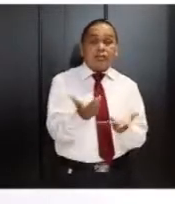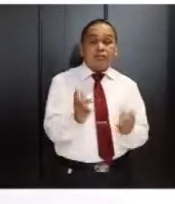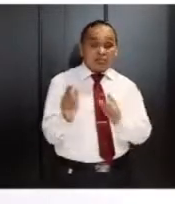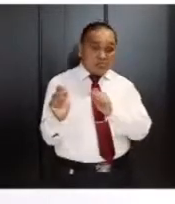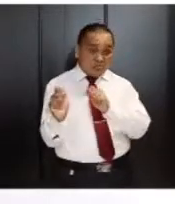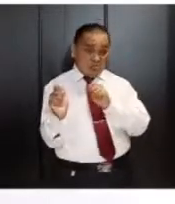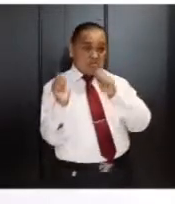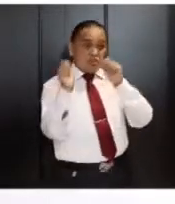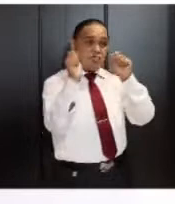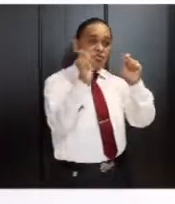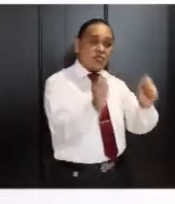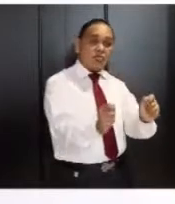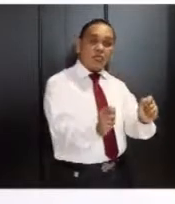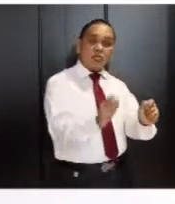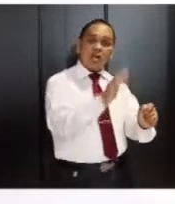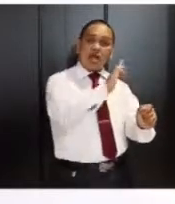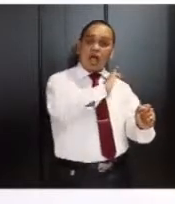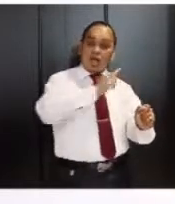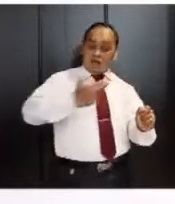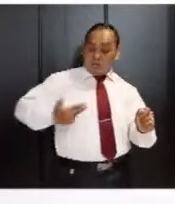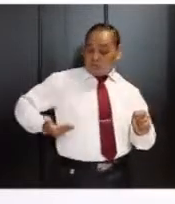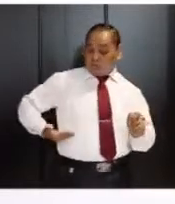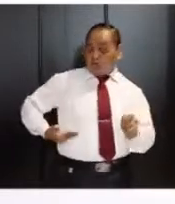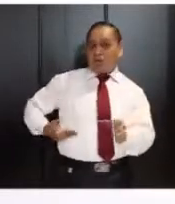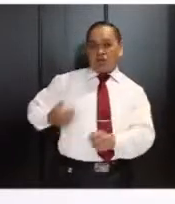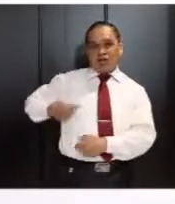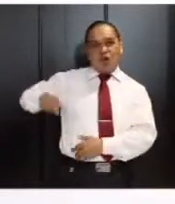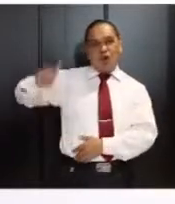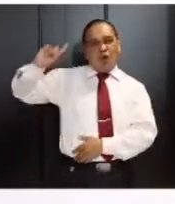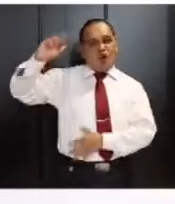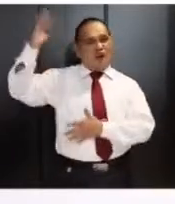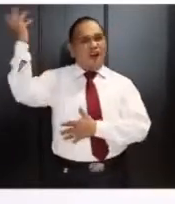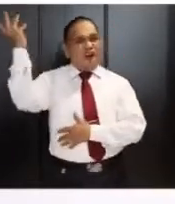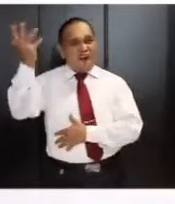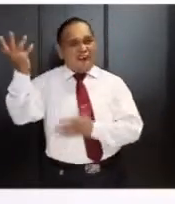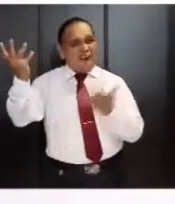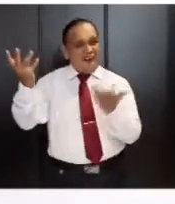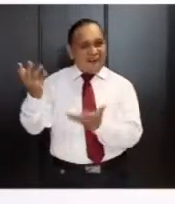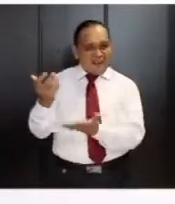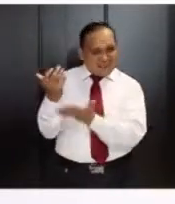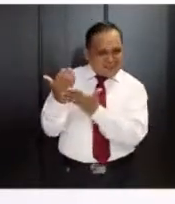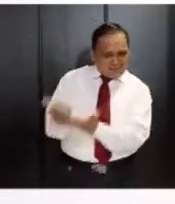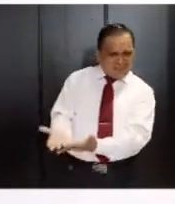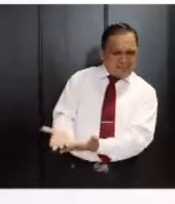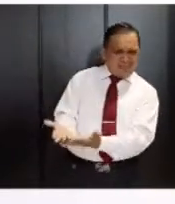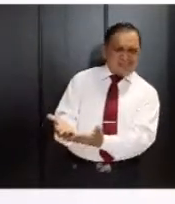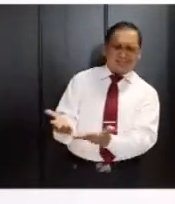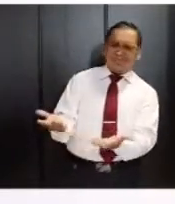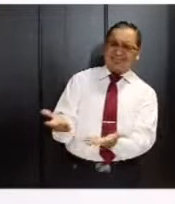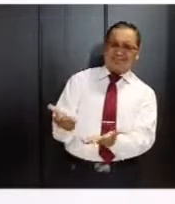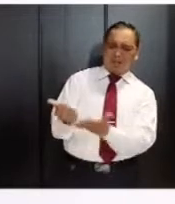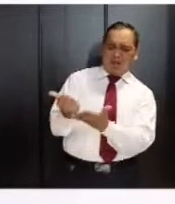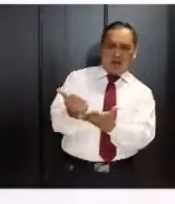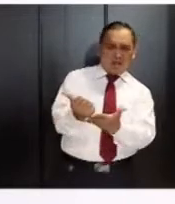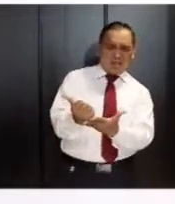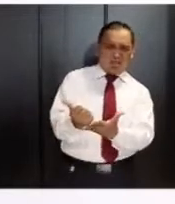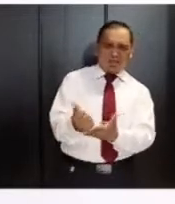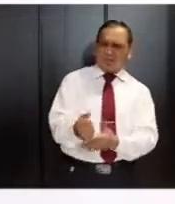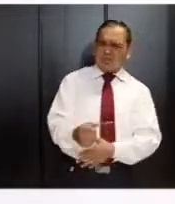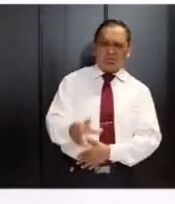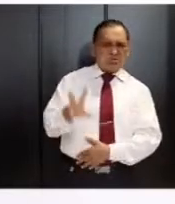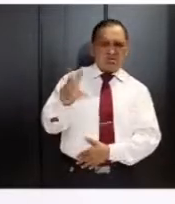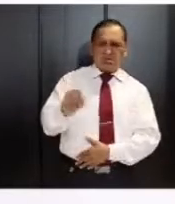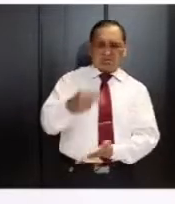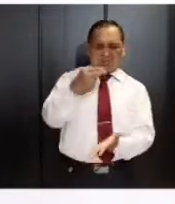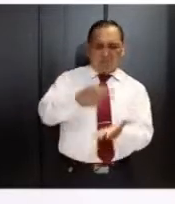mañosamente como logro del ayuntamiento, que poco o nada han hecho para ayudar, más que estampar su firma de la